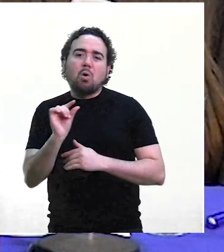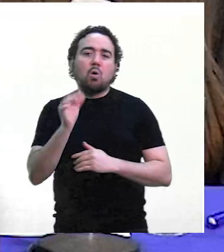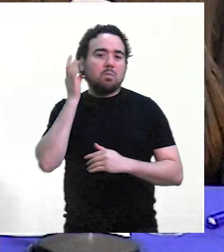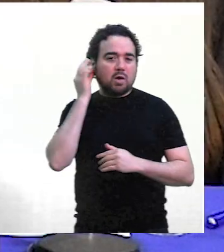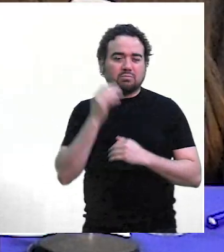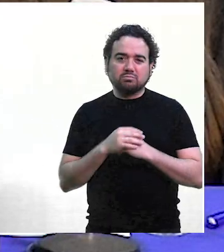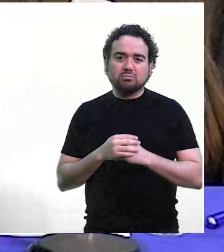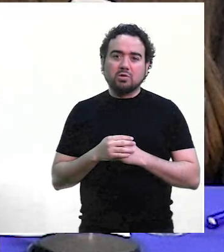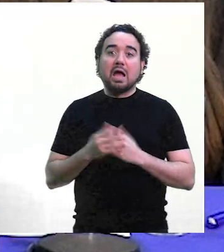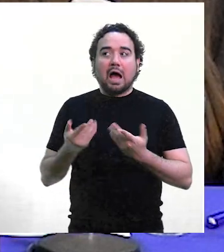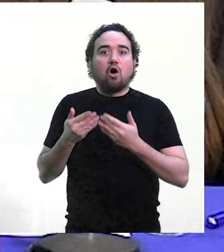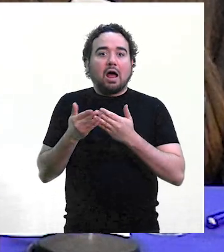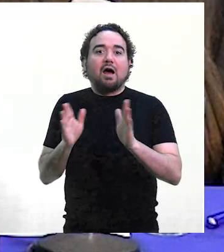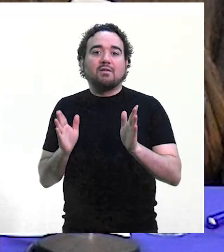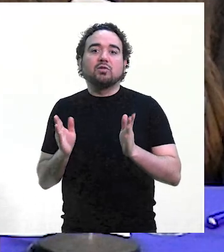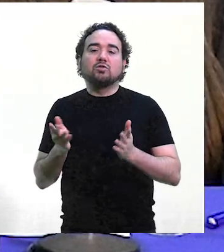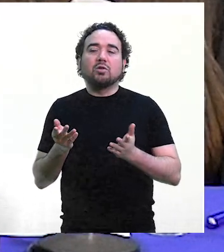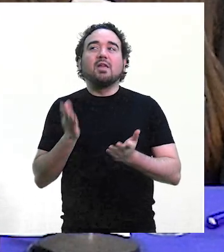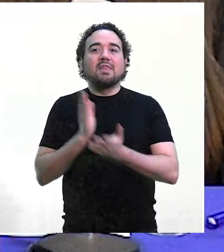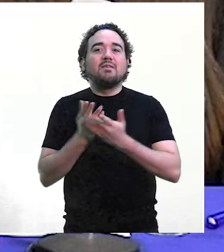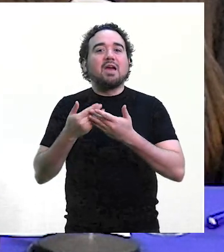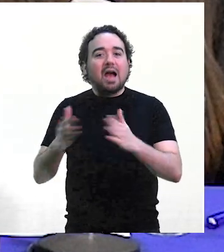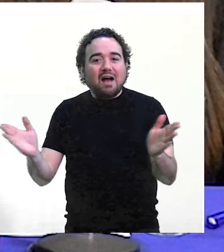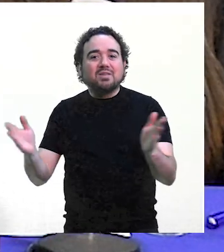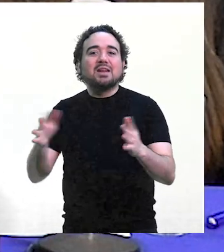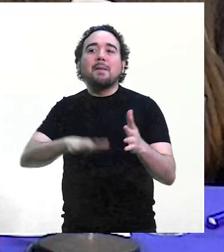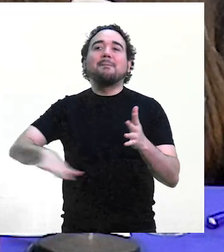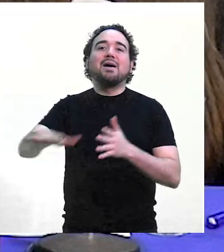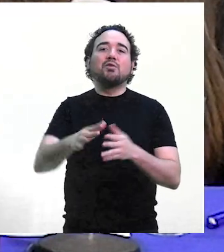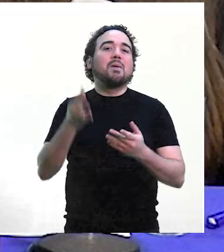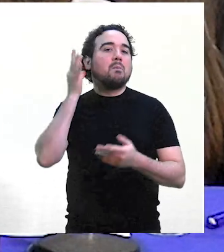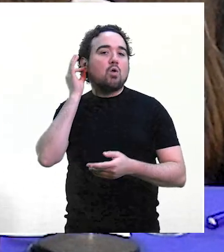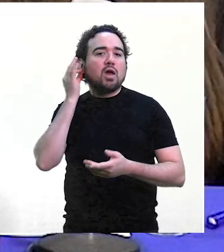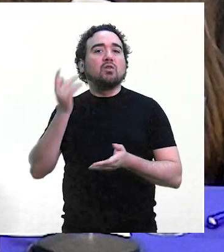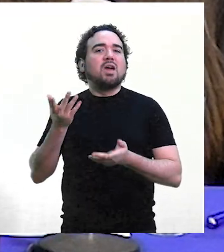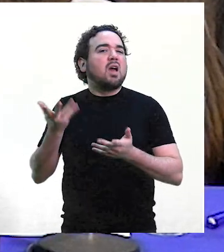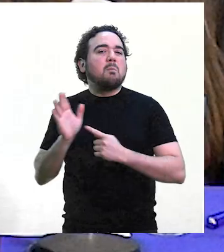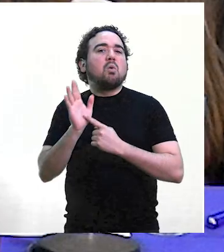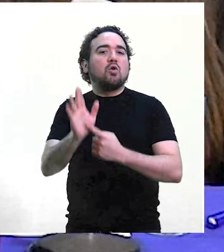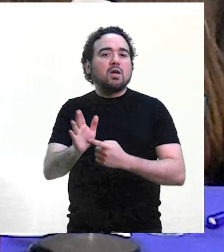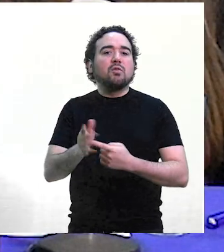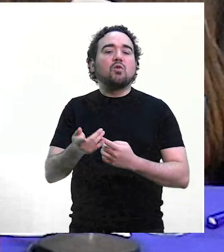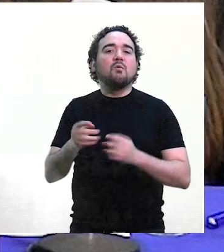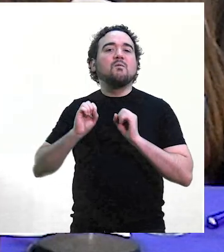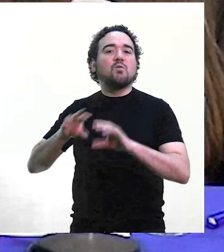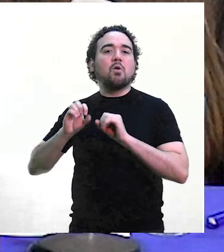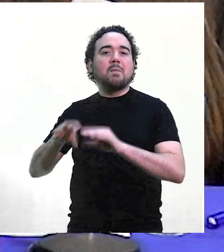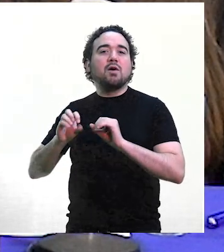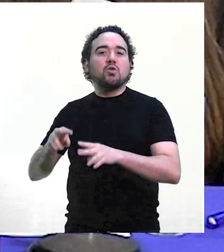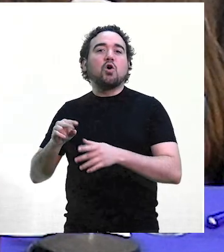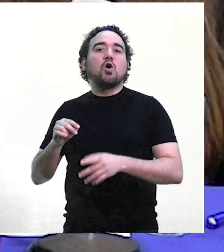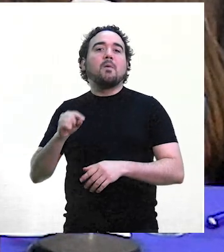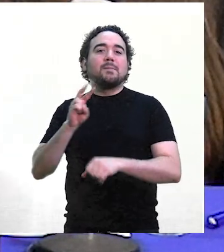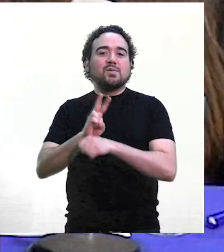y aún la paridad se cuestiona por la meritocracia. No entendemos que tenemos que dar el espacio a mujeres. Sí. ¿Qué estamos comunicando en la formación de